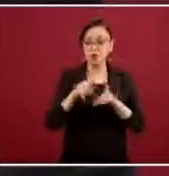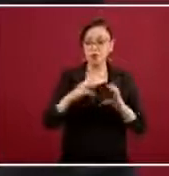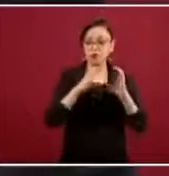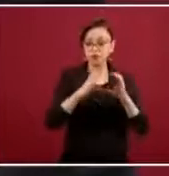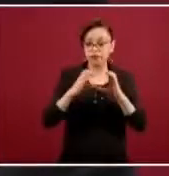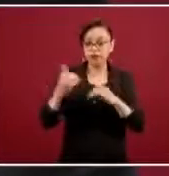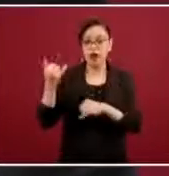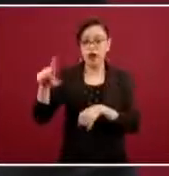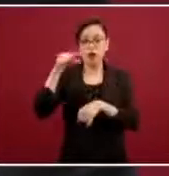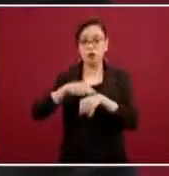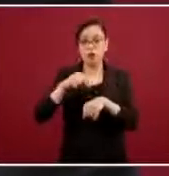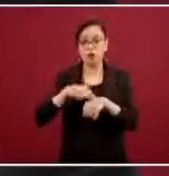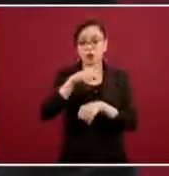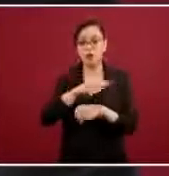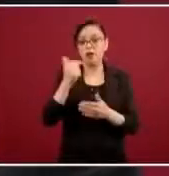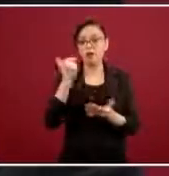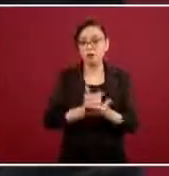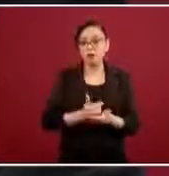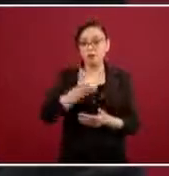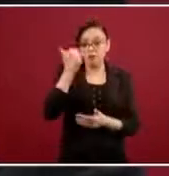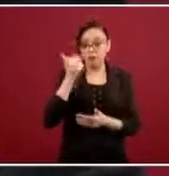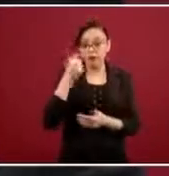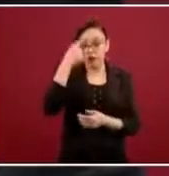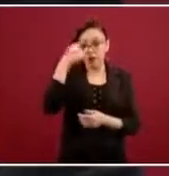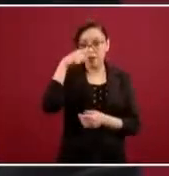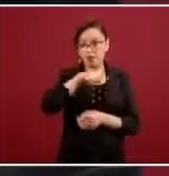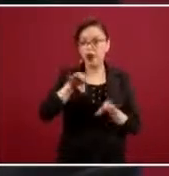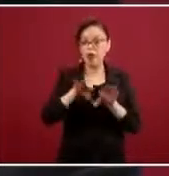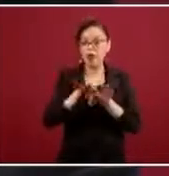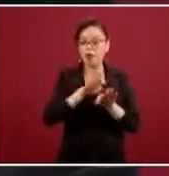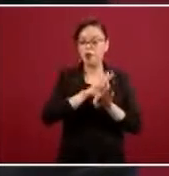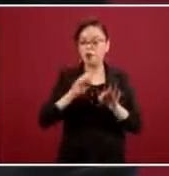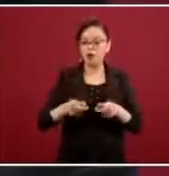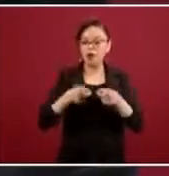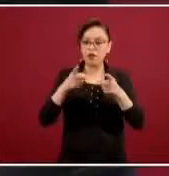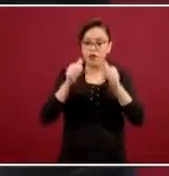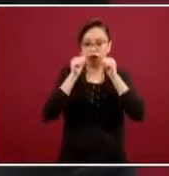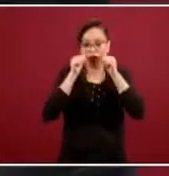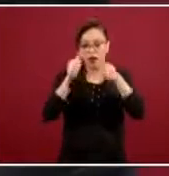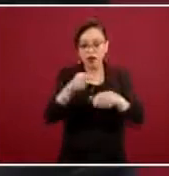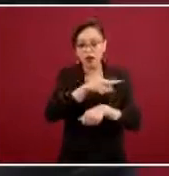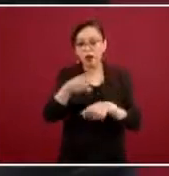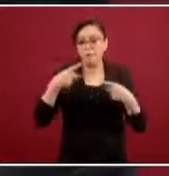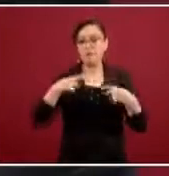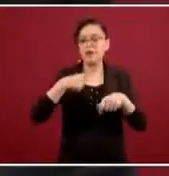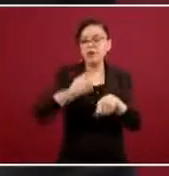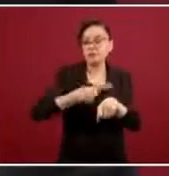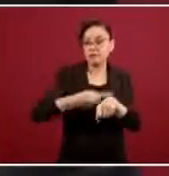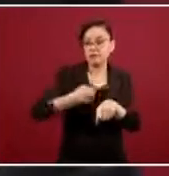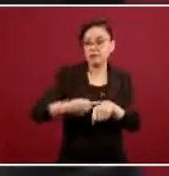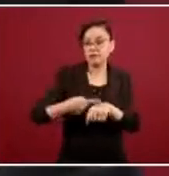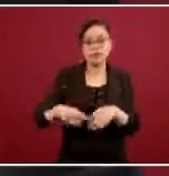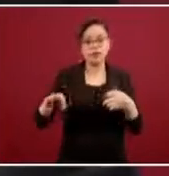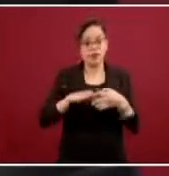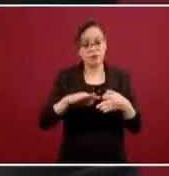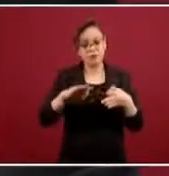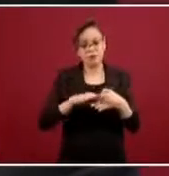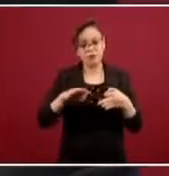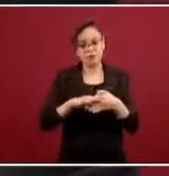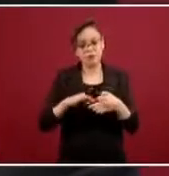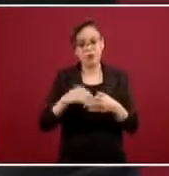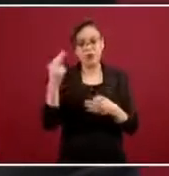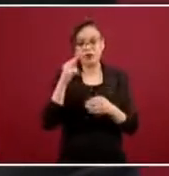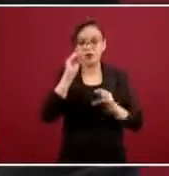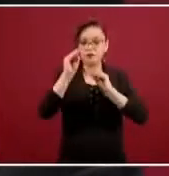tratante la prioridad de los pacientes en cuestión. Actualizará de manera continua la lista de prioridad